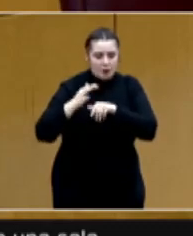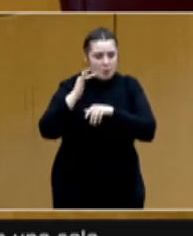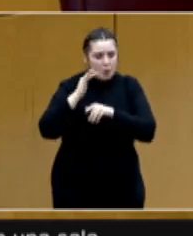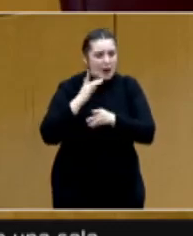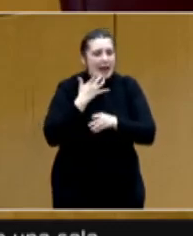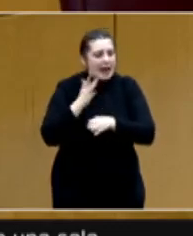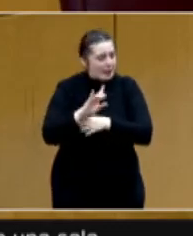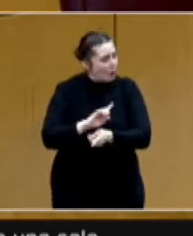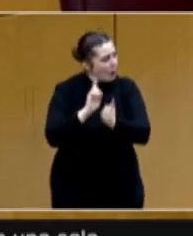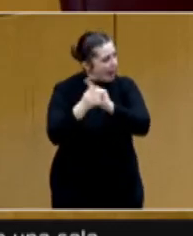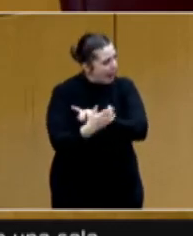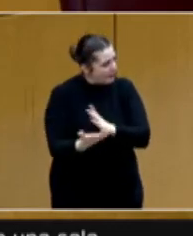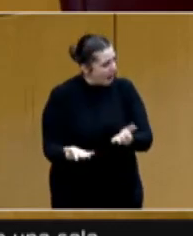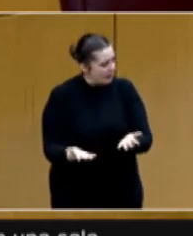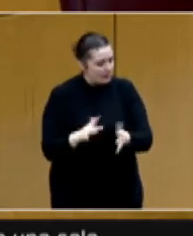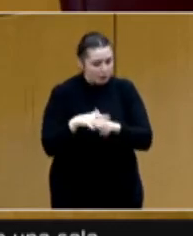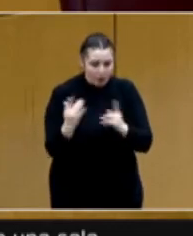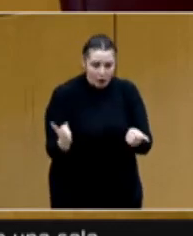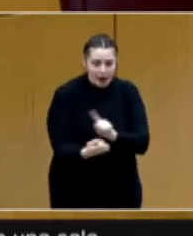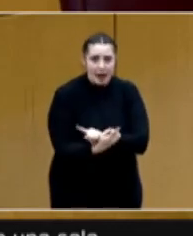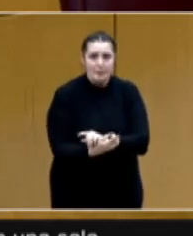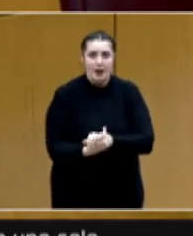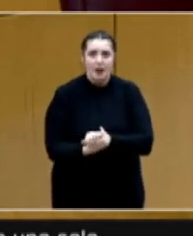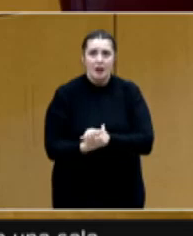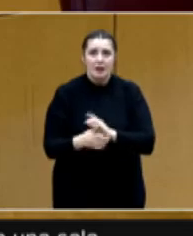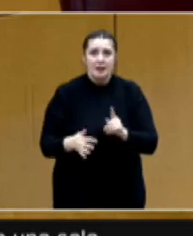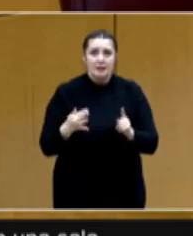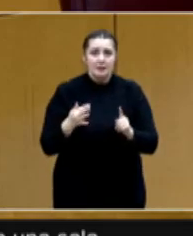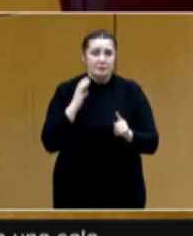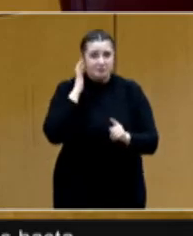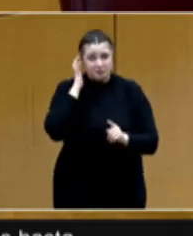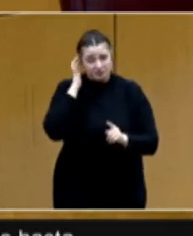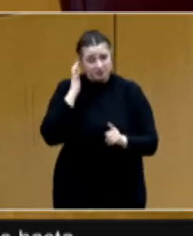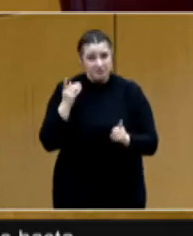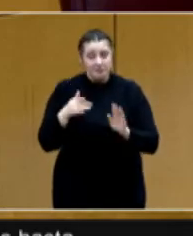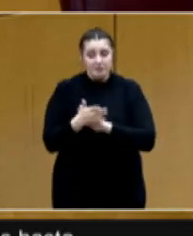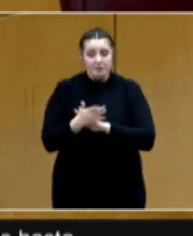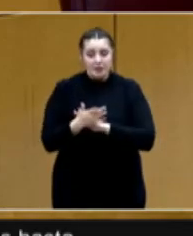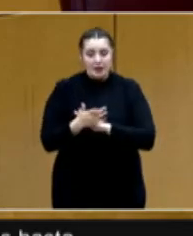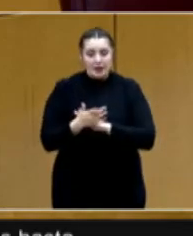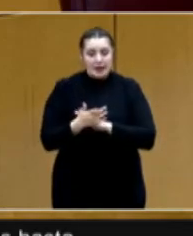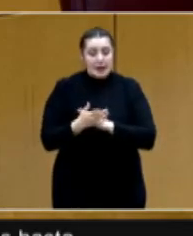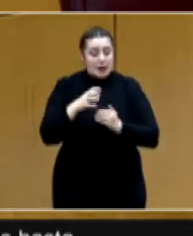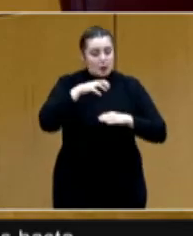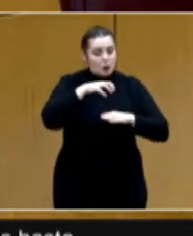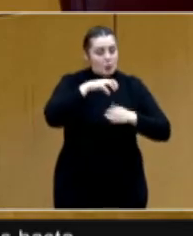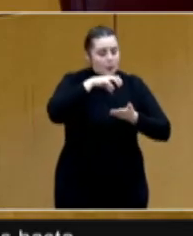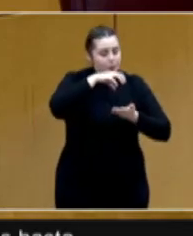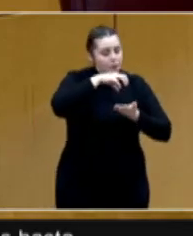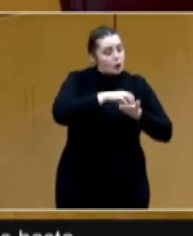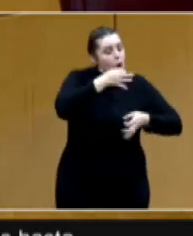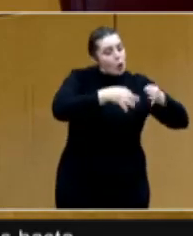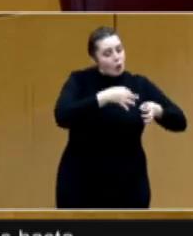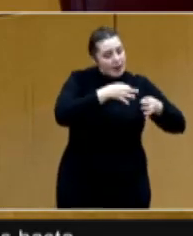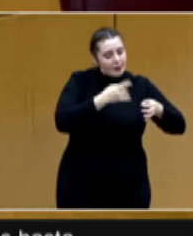que los desde los propios juzgados también se pueda acudir a las entidades de apoyo para que observen esa relación de confianza